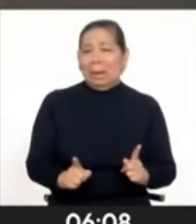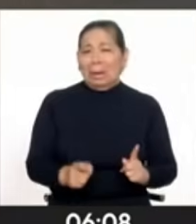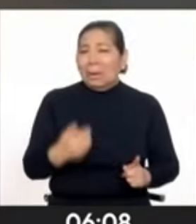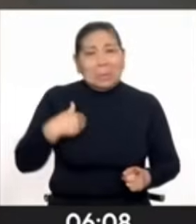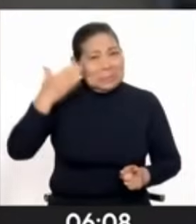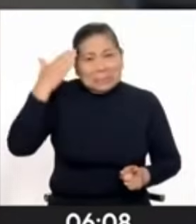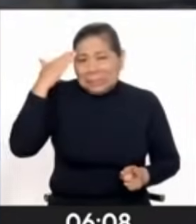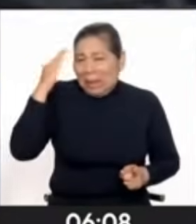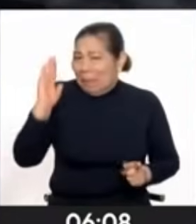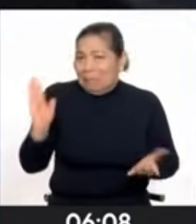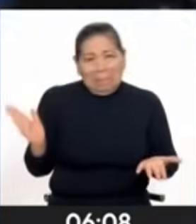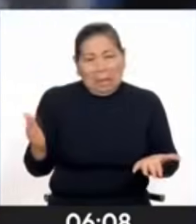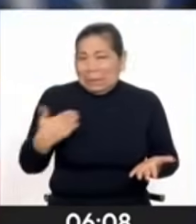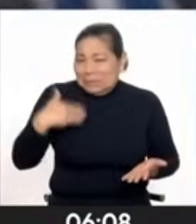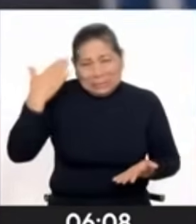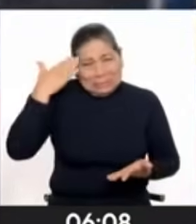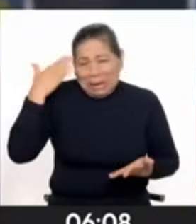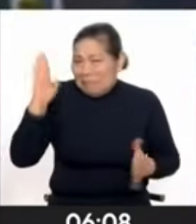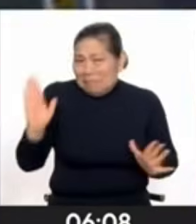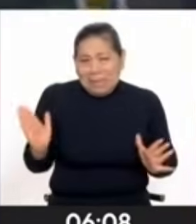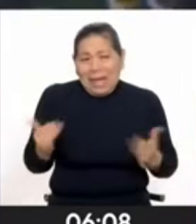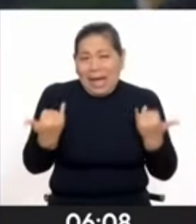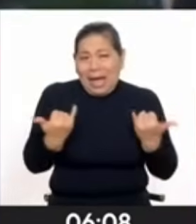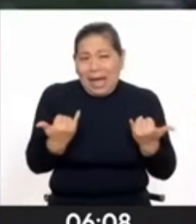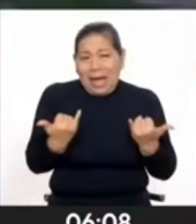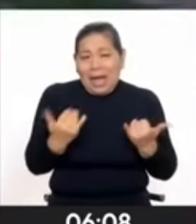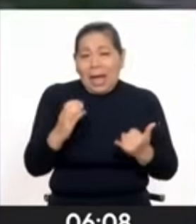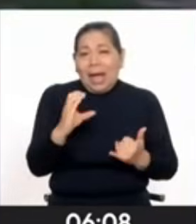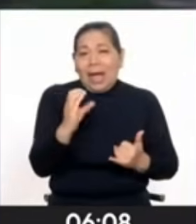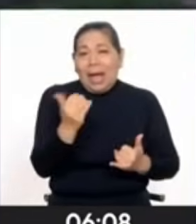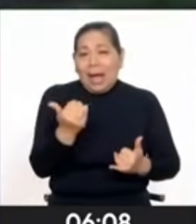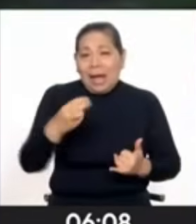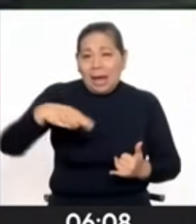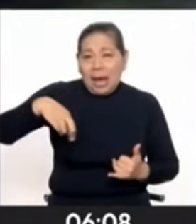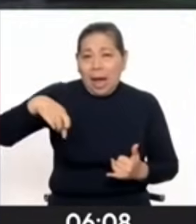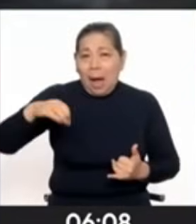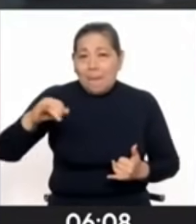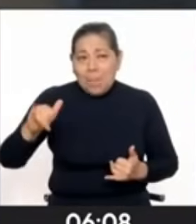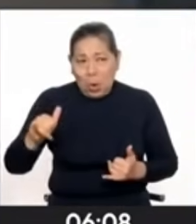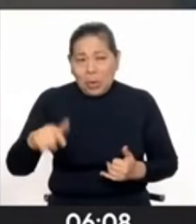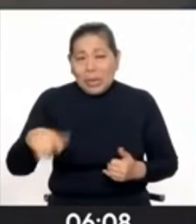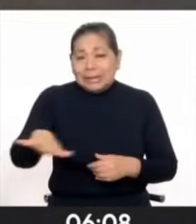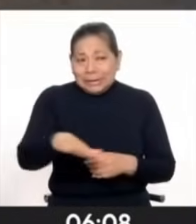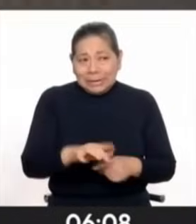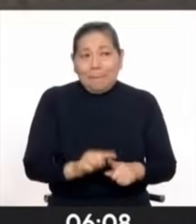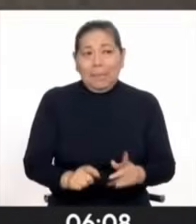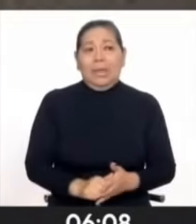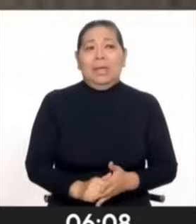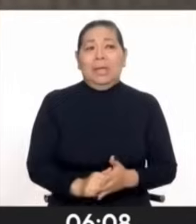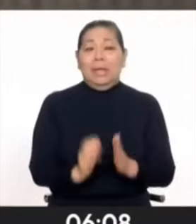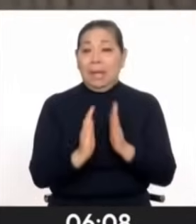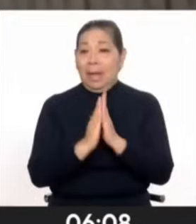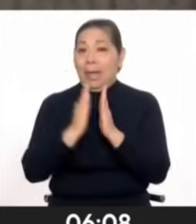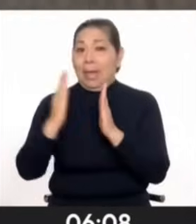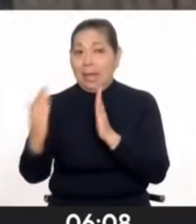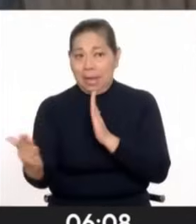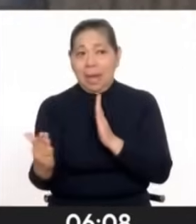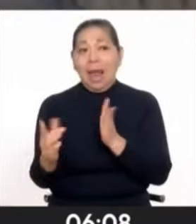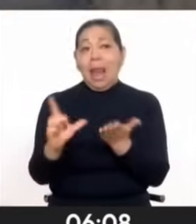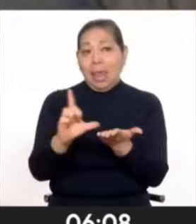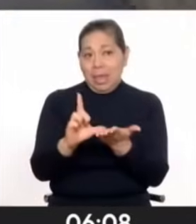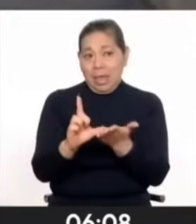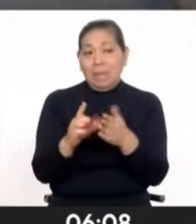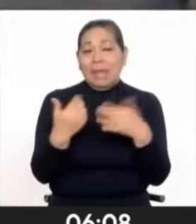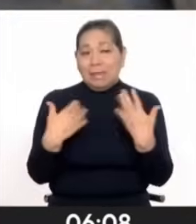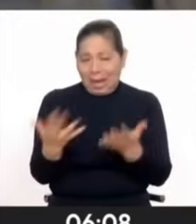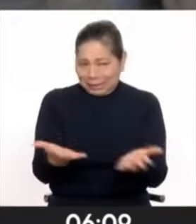sabemos. En nuestro plano, en nuestro esto de acá de Campoy, esto le pertenece a San Juan de Lurigancho. Del poste para allá es Lima, ya le